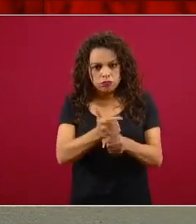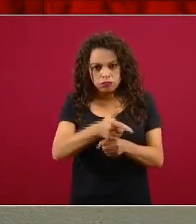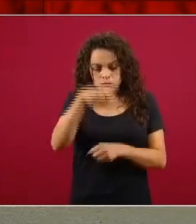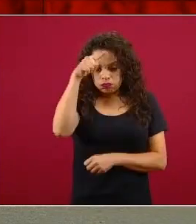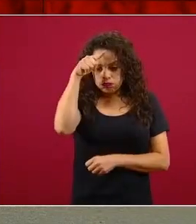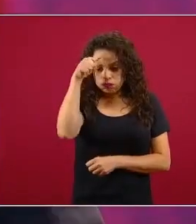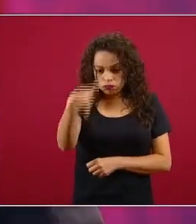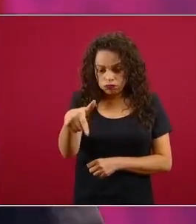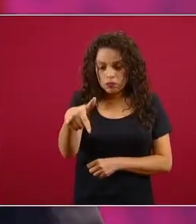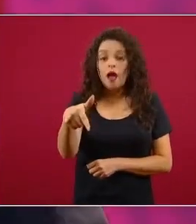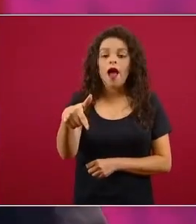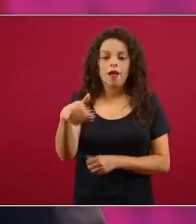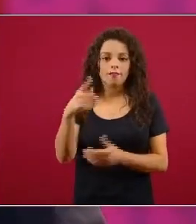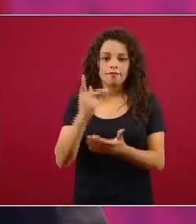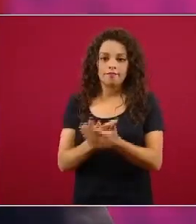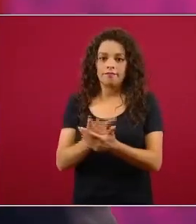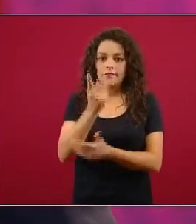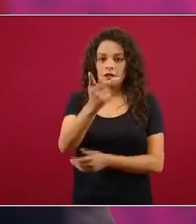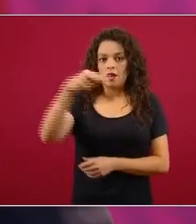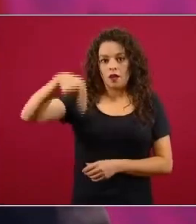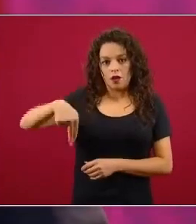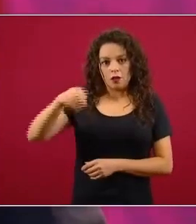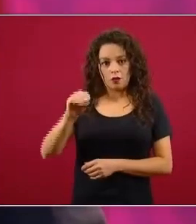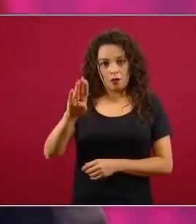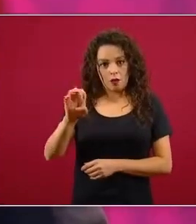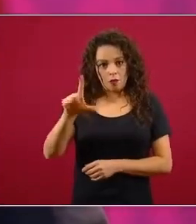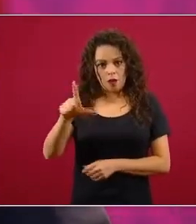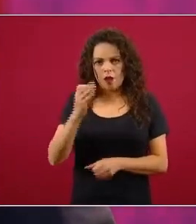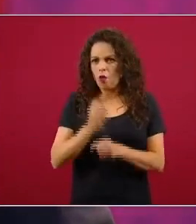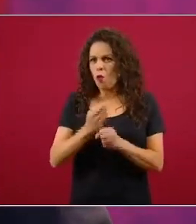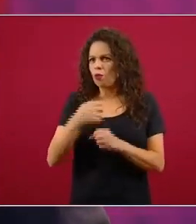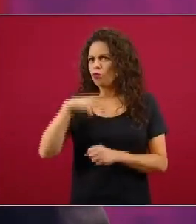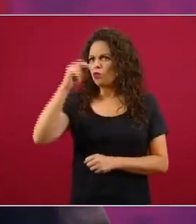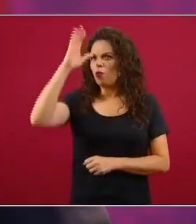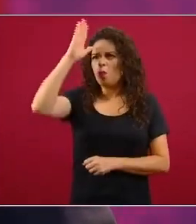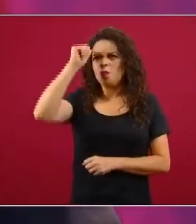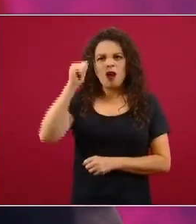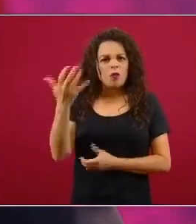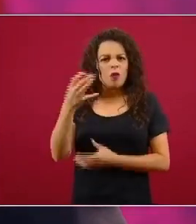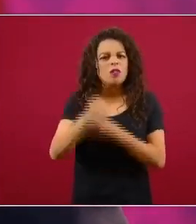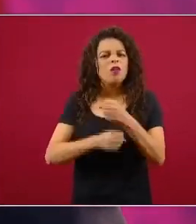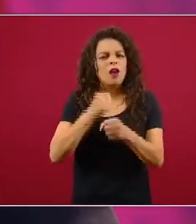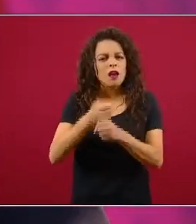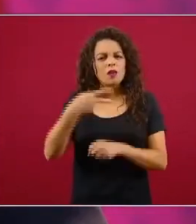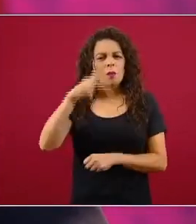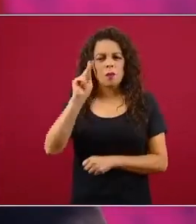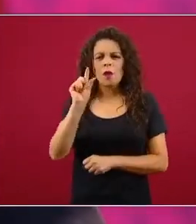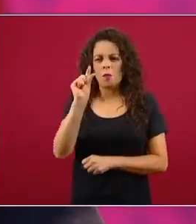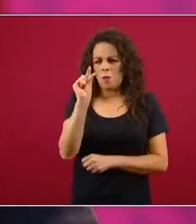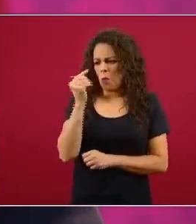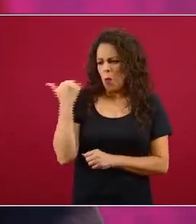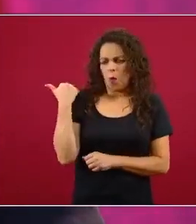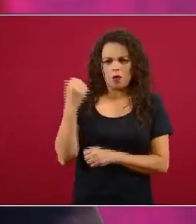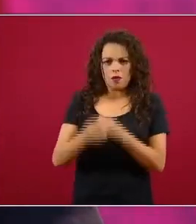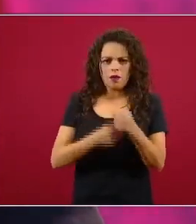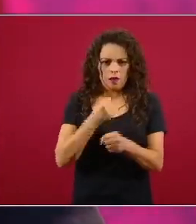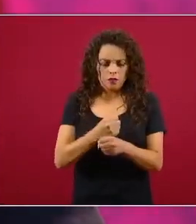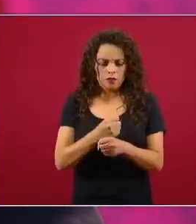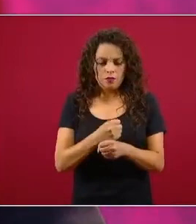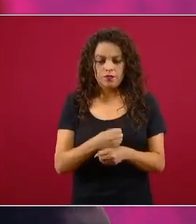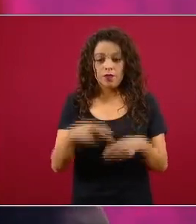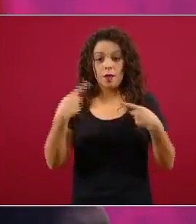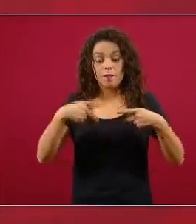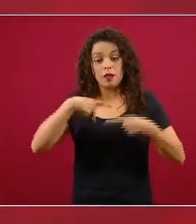merecedor de un premio Nobel, ahora mismo no me acuerdo en qué año, pero hace pocos años, a las